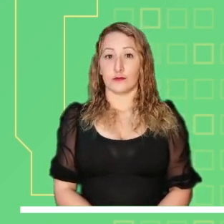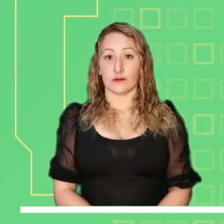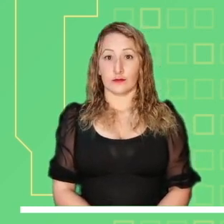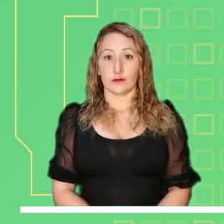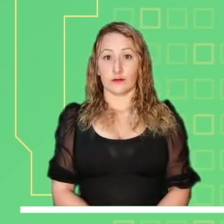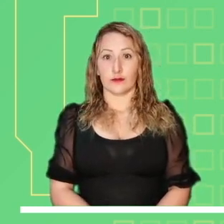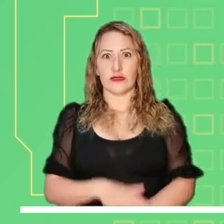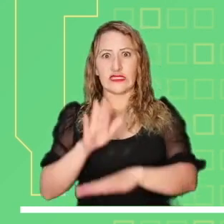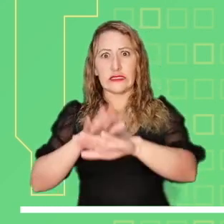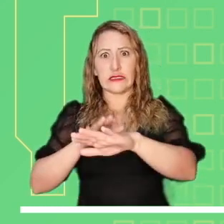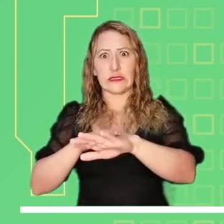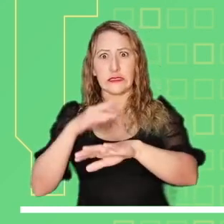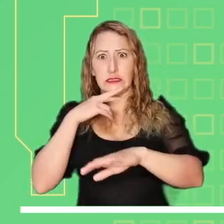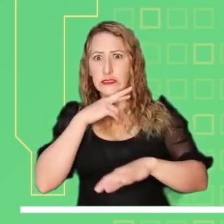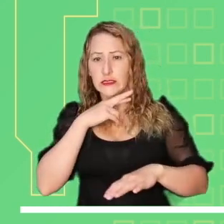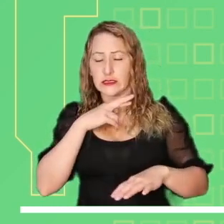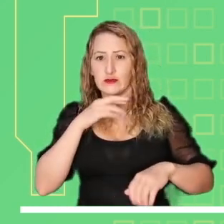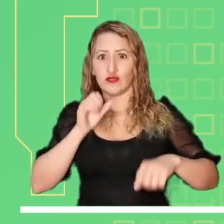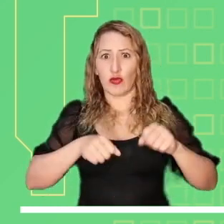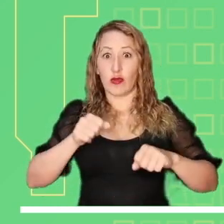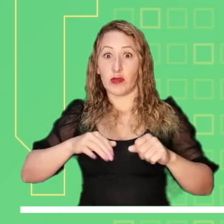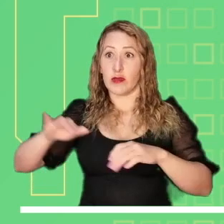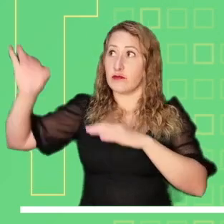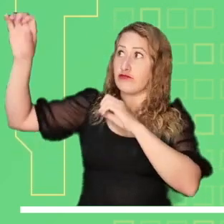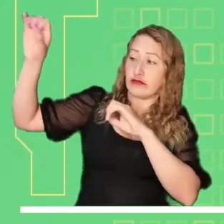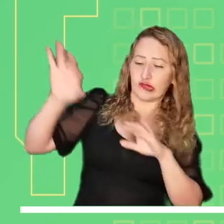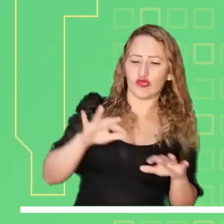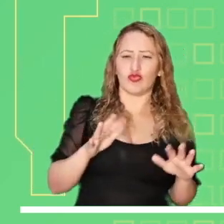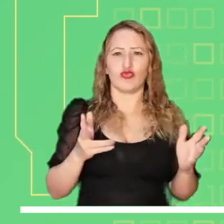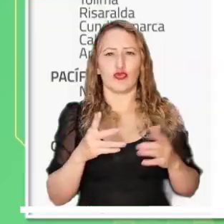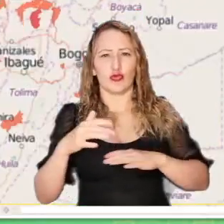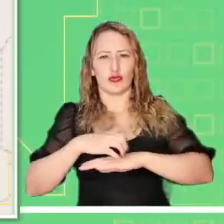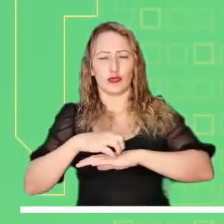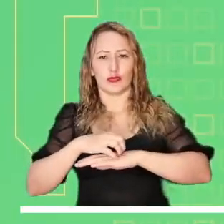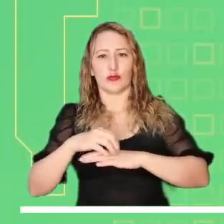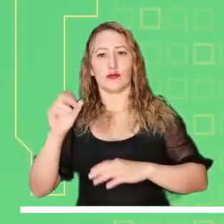la creciente súbita registrada en el río Umea.